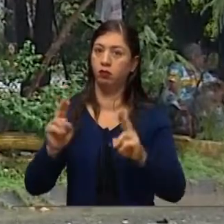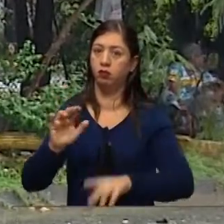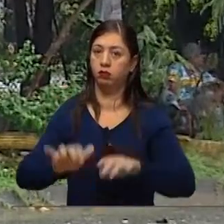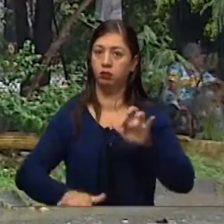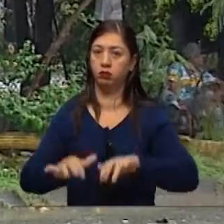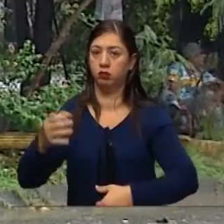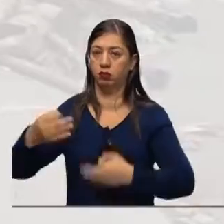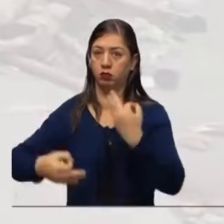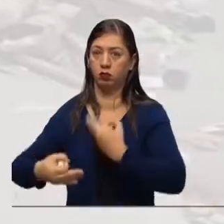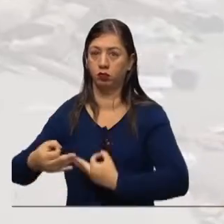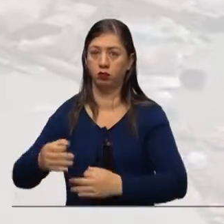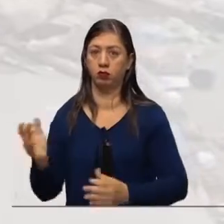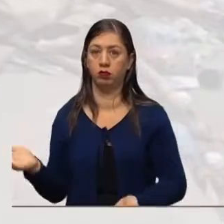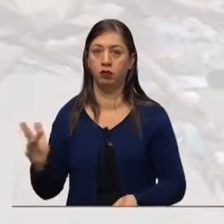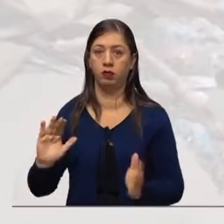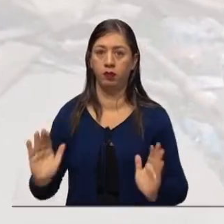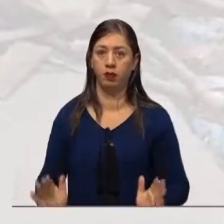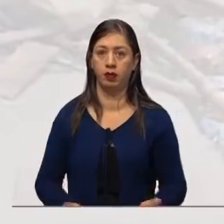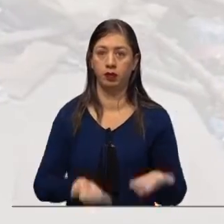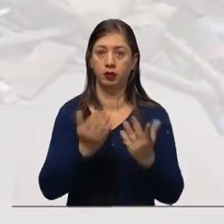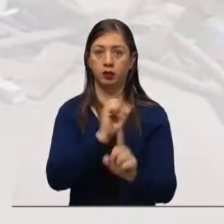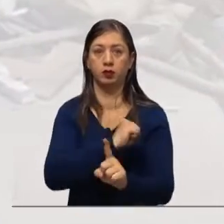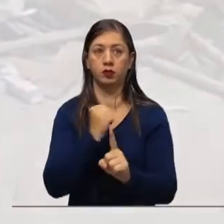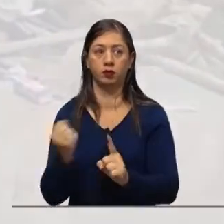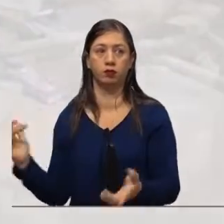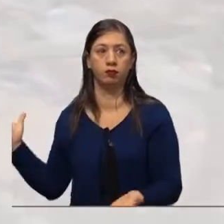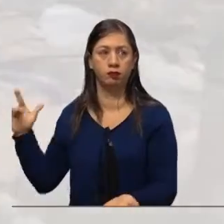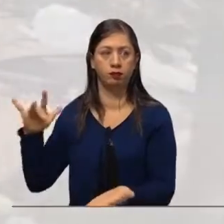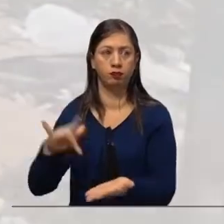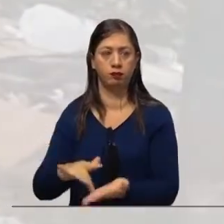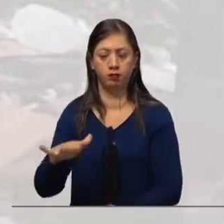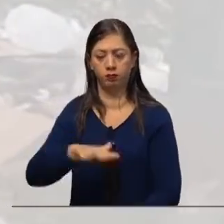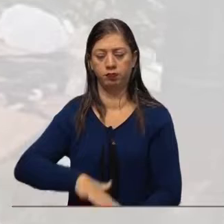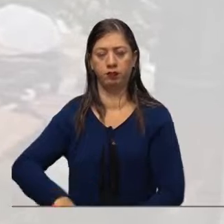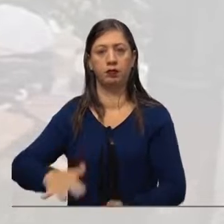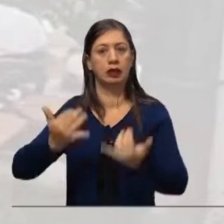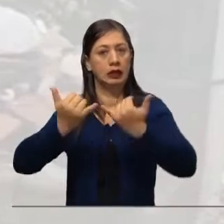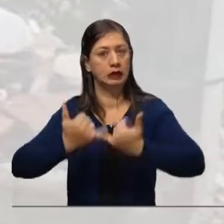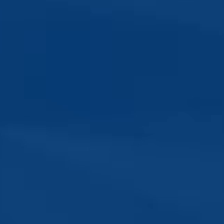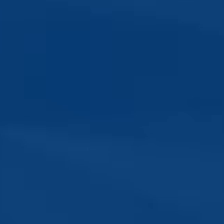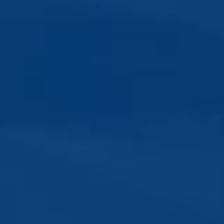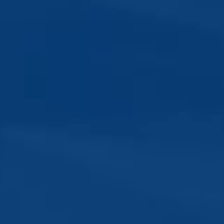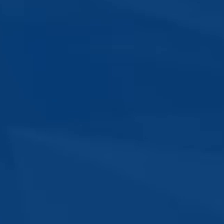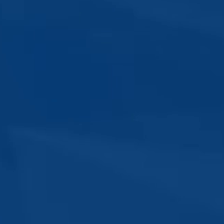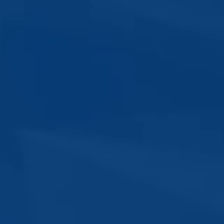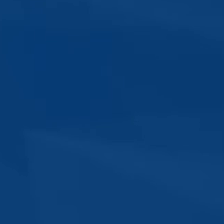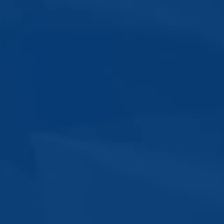y Bienestar Social hagan presencia pronto en el territorio y dar fin a este problema.